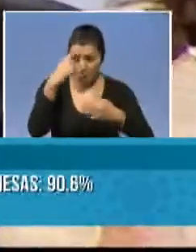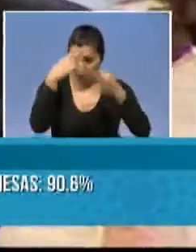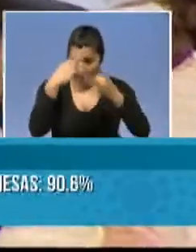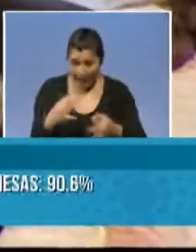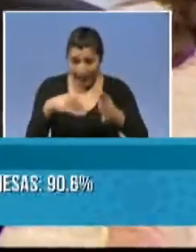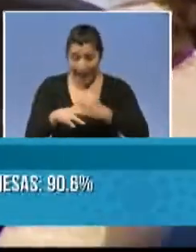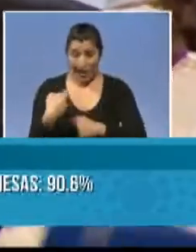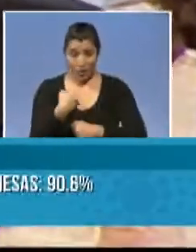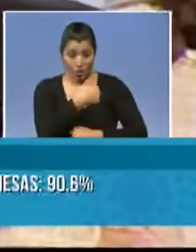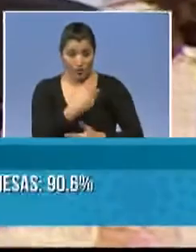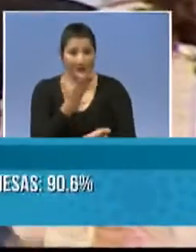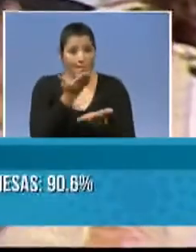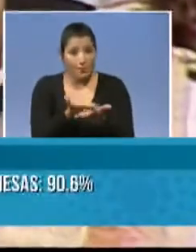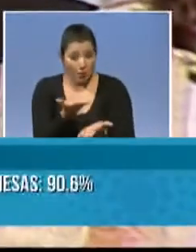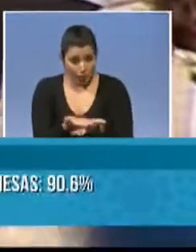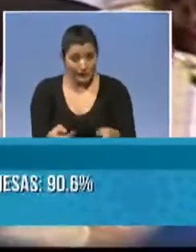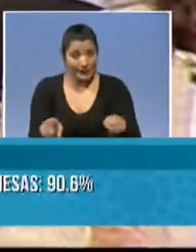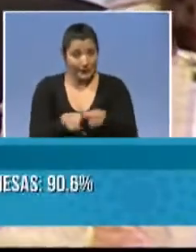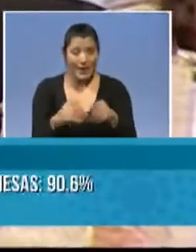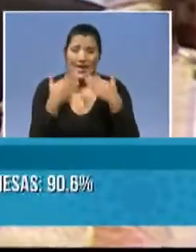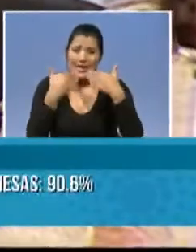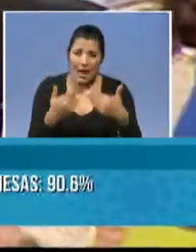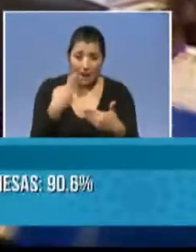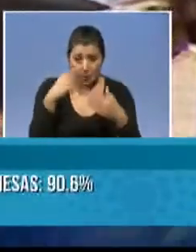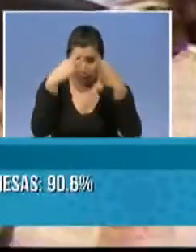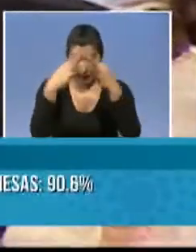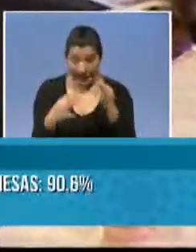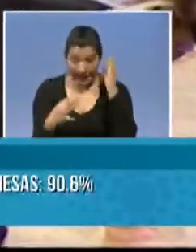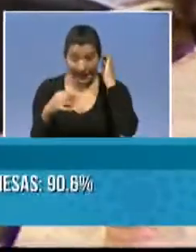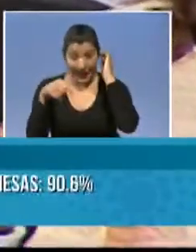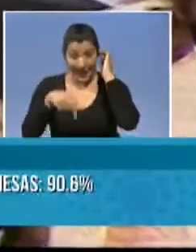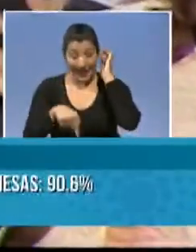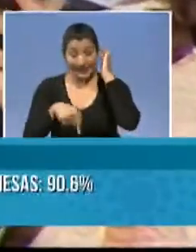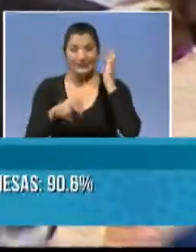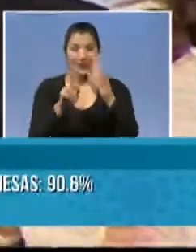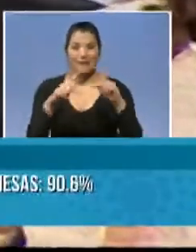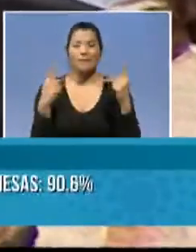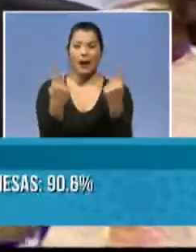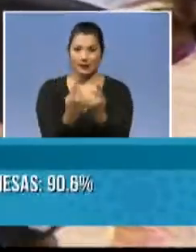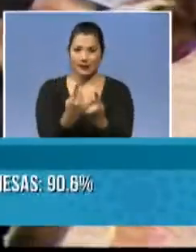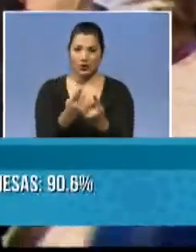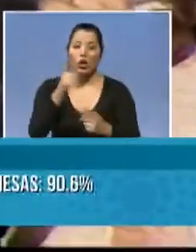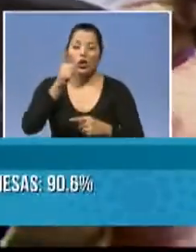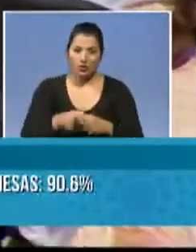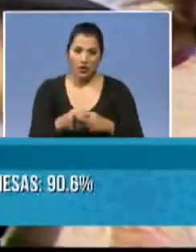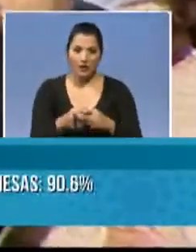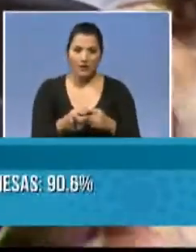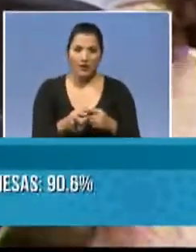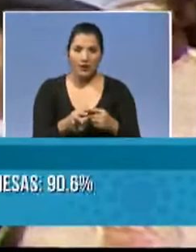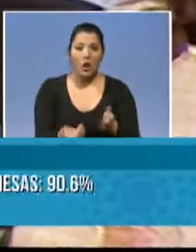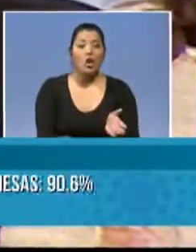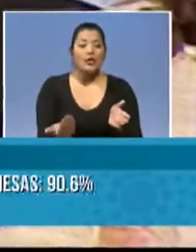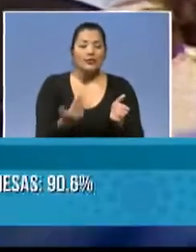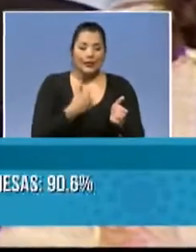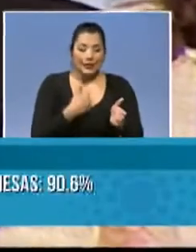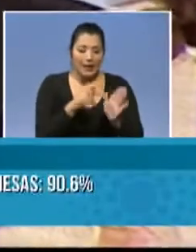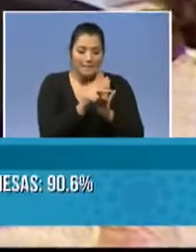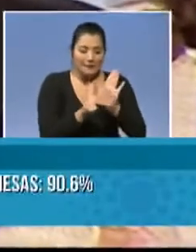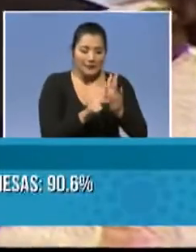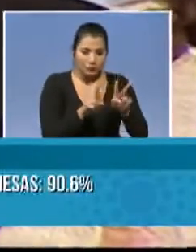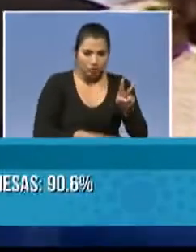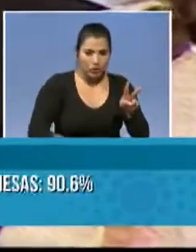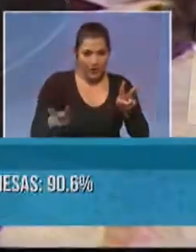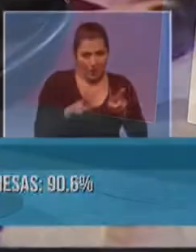en nuestra propuesta también, gracias por creer que este partido debe volverse hacia esos principios y valores que lo han hecho grande.